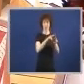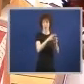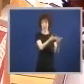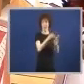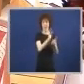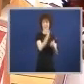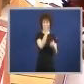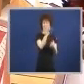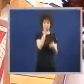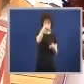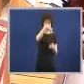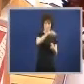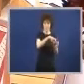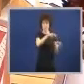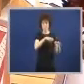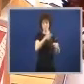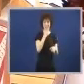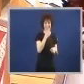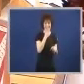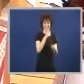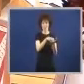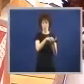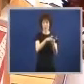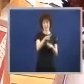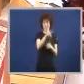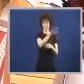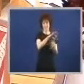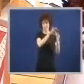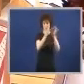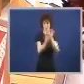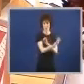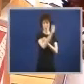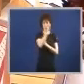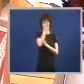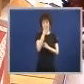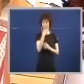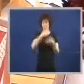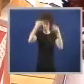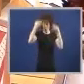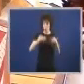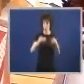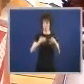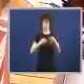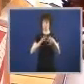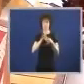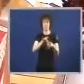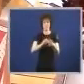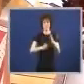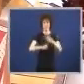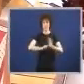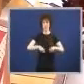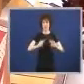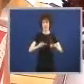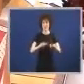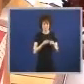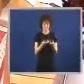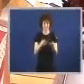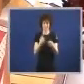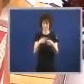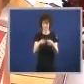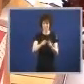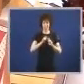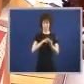no ámbito da Unión Europea. Segue sin se saber, por lo tanto, esa referencia completa de gasto. Unha serie de incertezas, unha